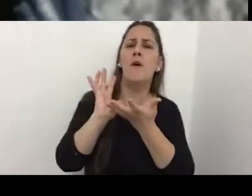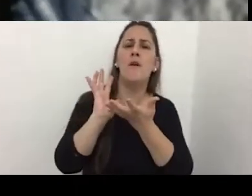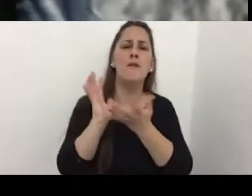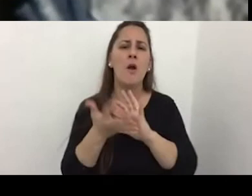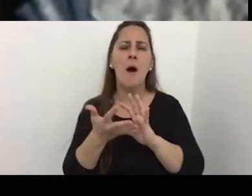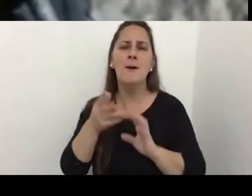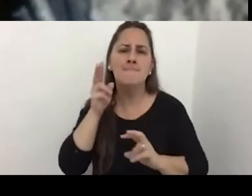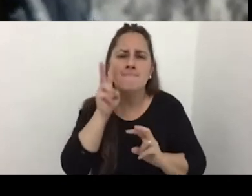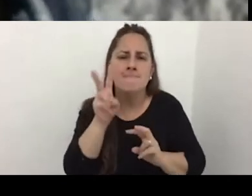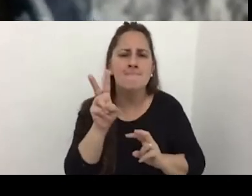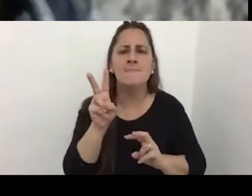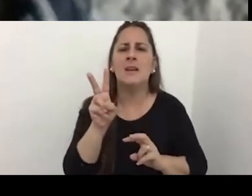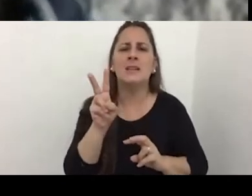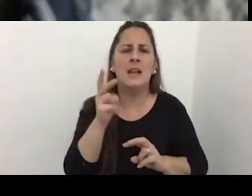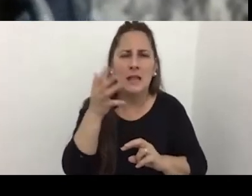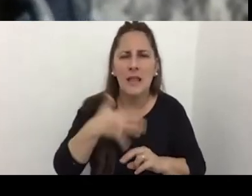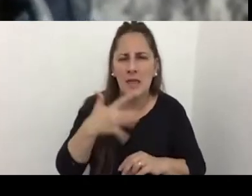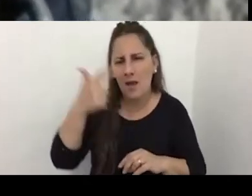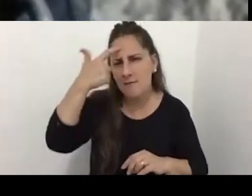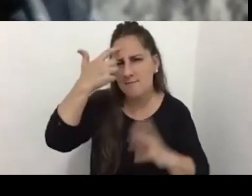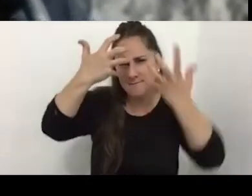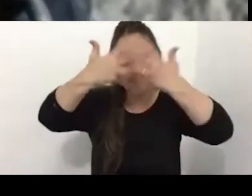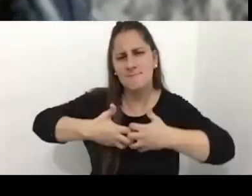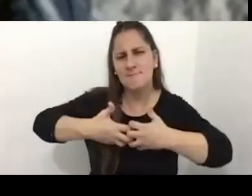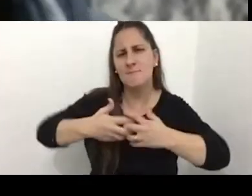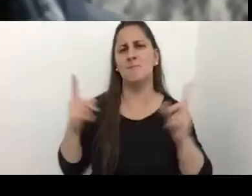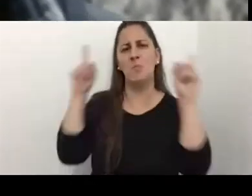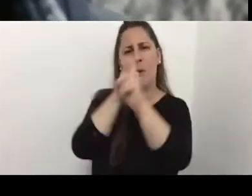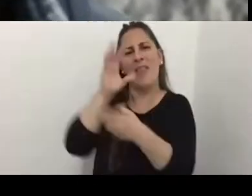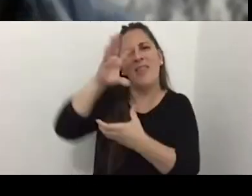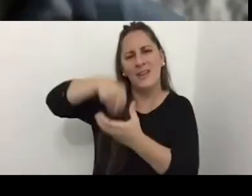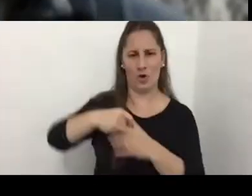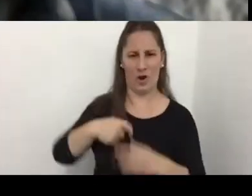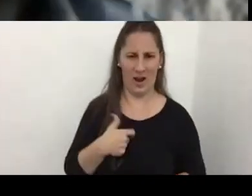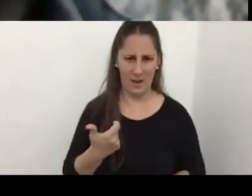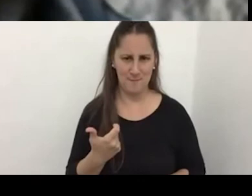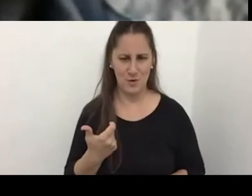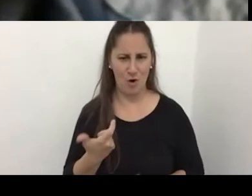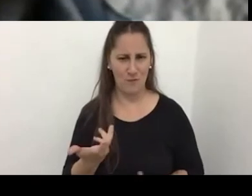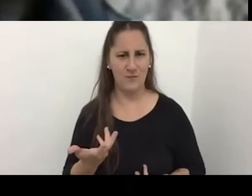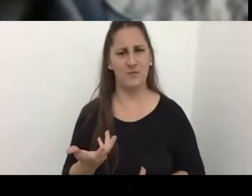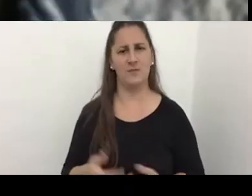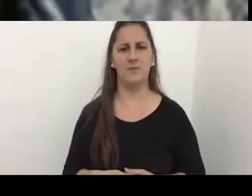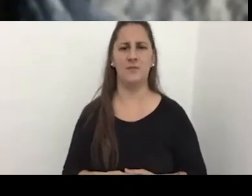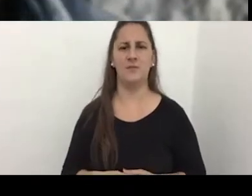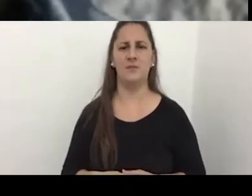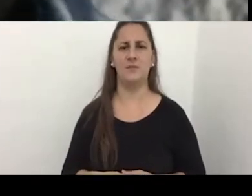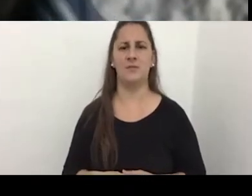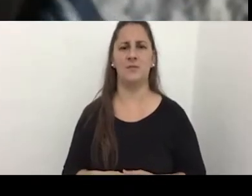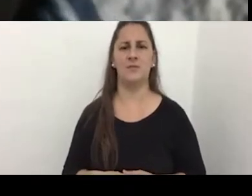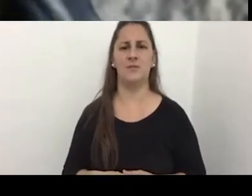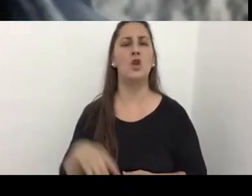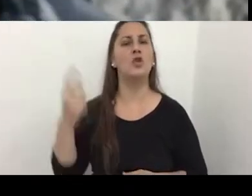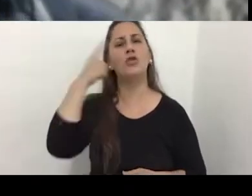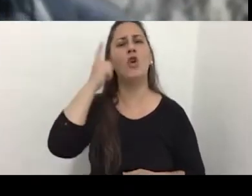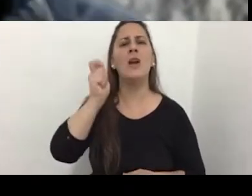que traducir todo eso a la problemática gremial. Sí, porque si nosotros pecamos de quién sabe